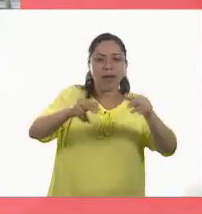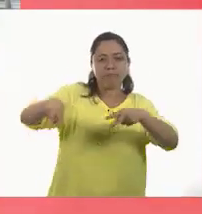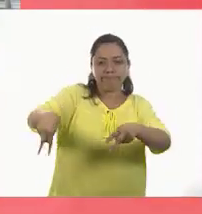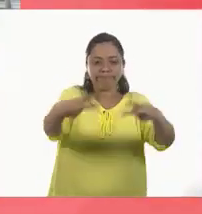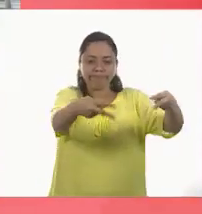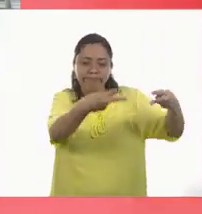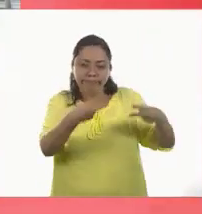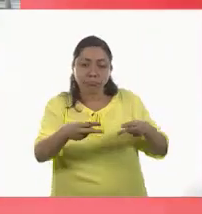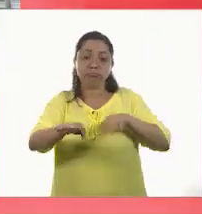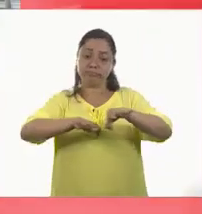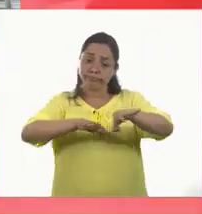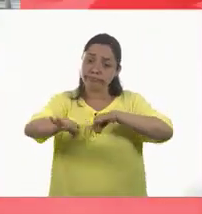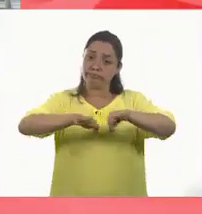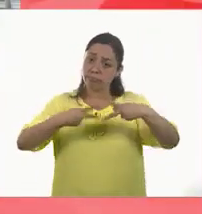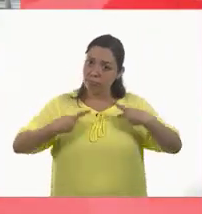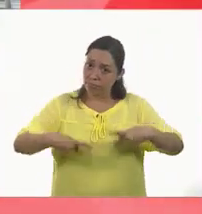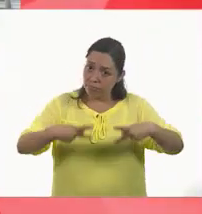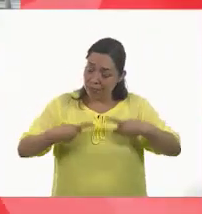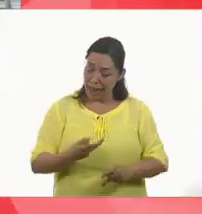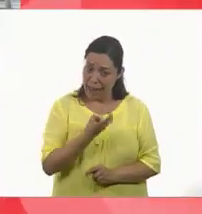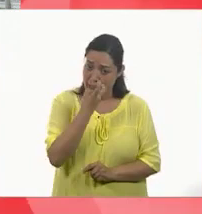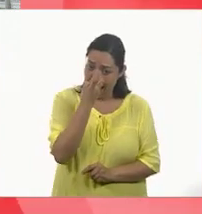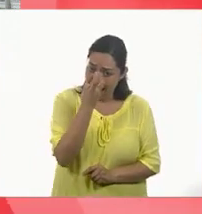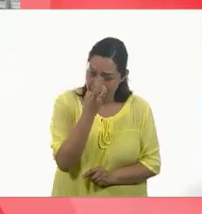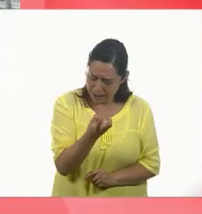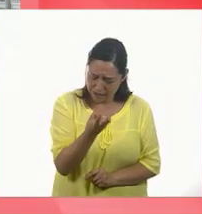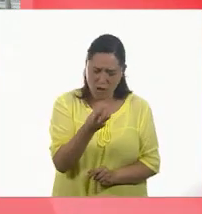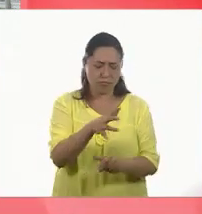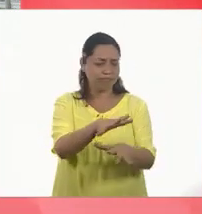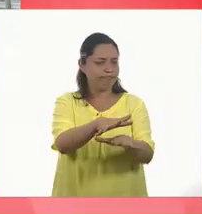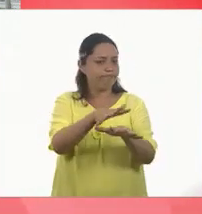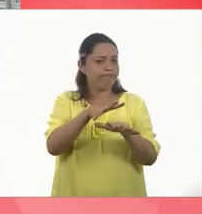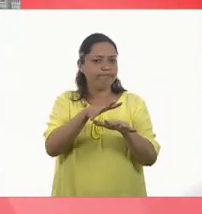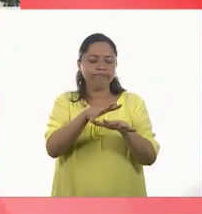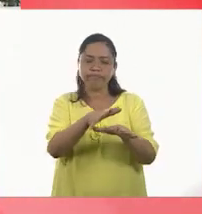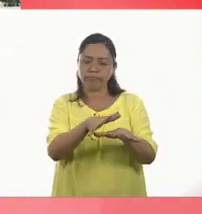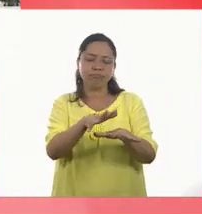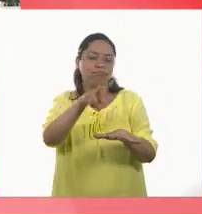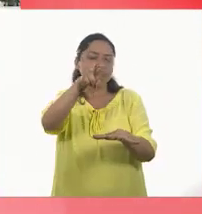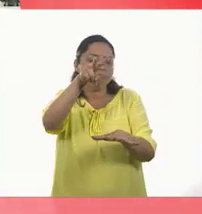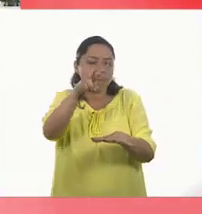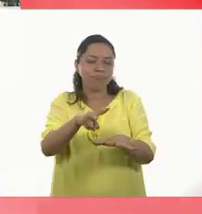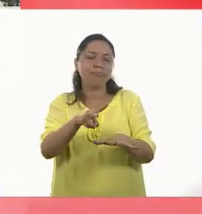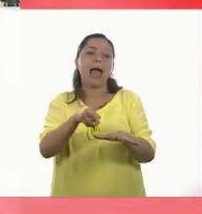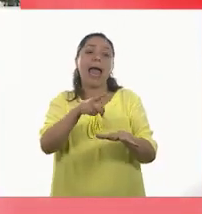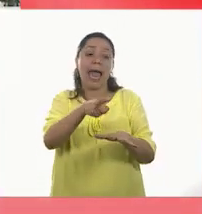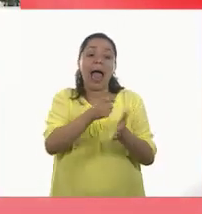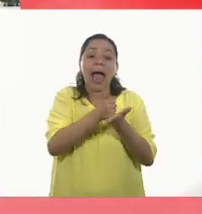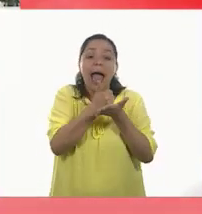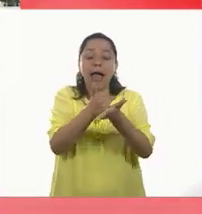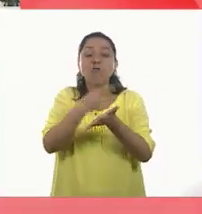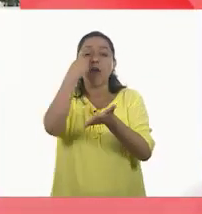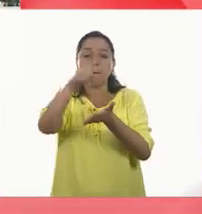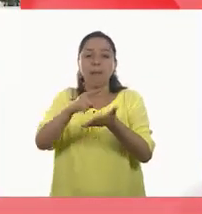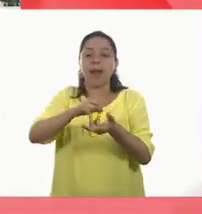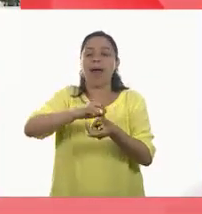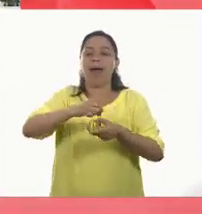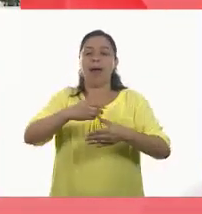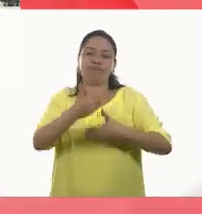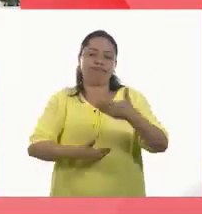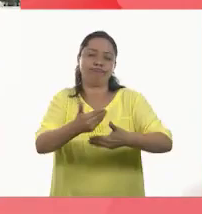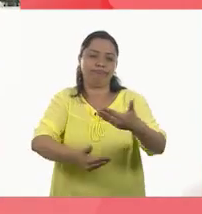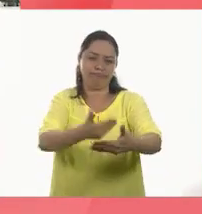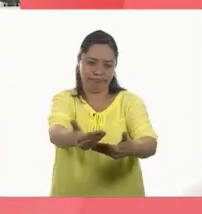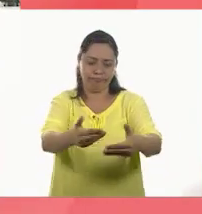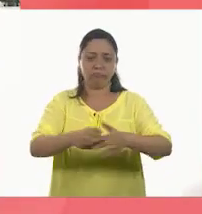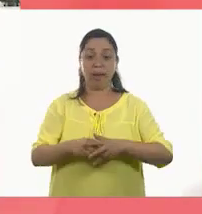arduo de su gente dan sentido a su presencia inagotable en el concierto del desarrollo. Su parque central